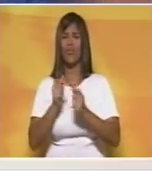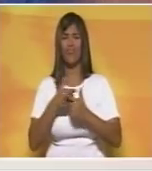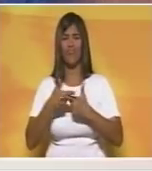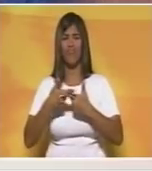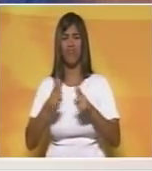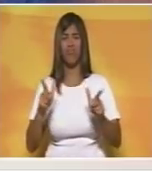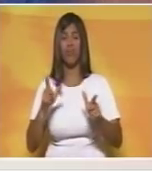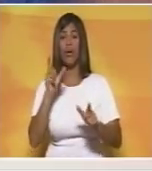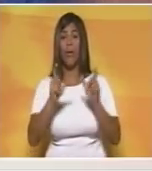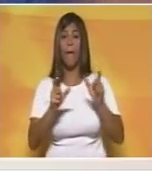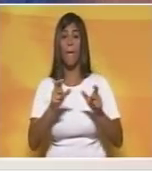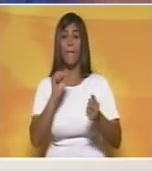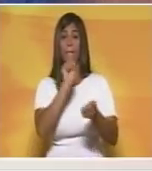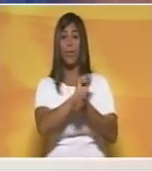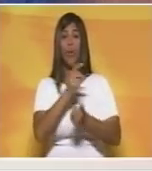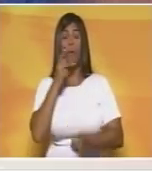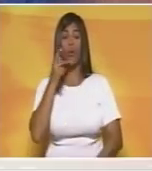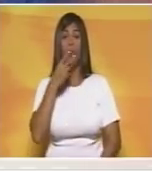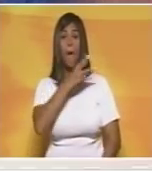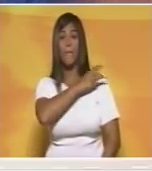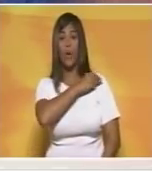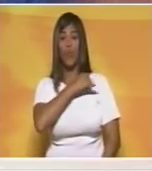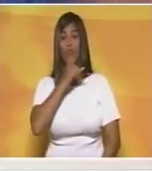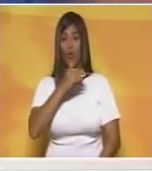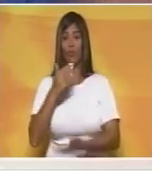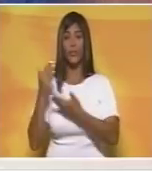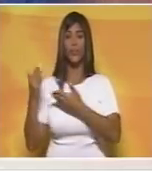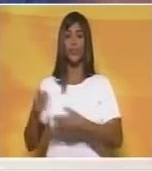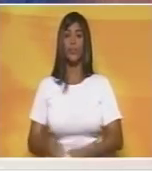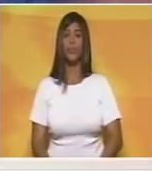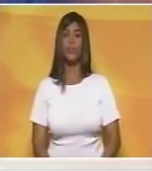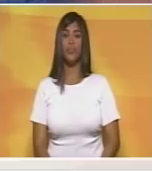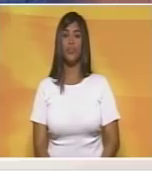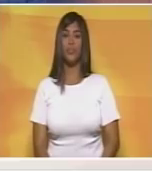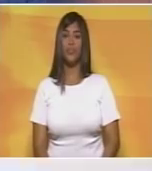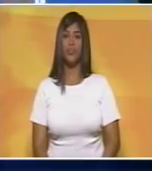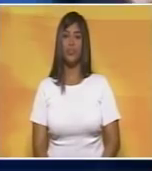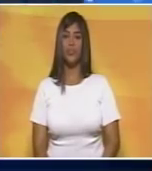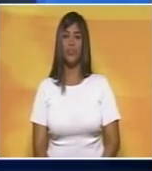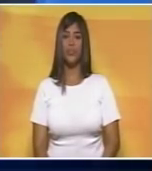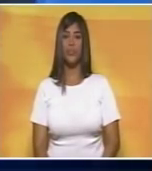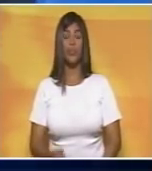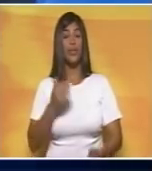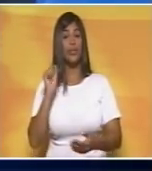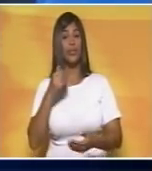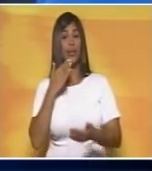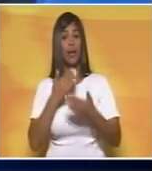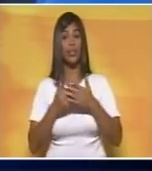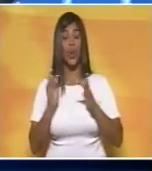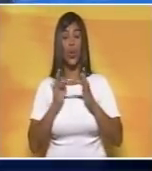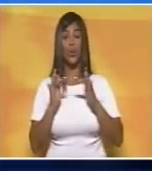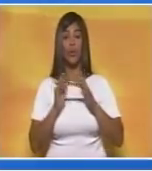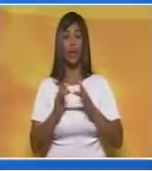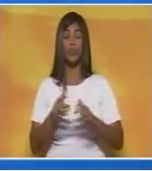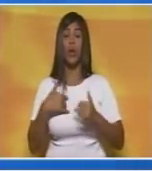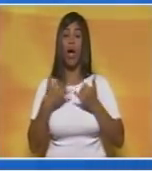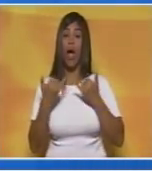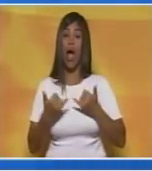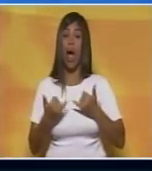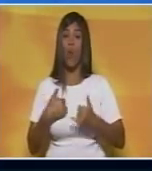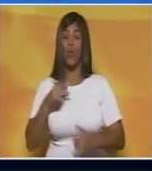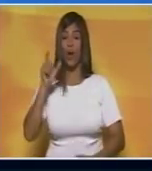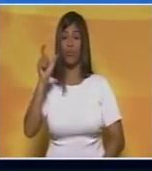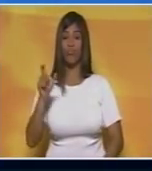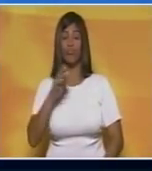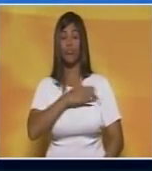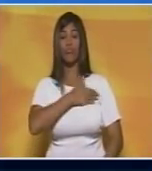políticos. Manuel Covela nos ofrece los detalles. Buenas tardes, Manuel, te escuchamos. Sí, así es. Muchas gracias, Alfredo